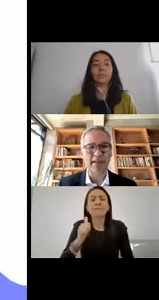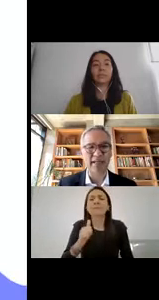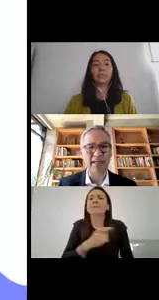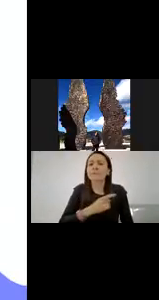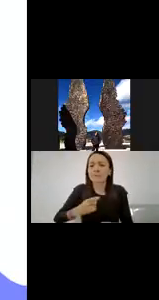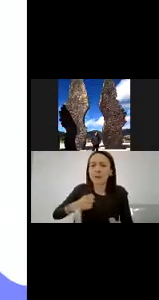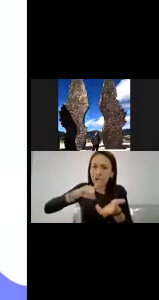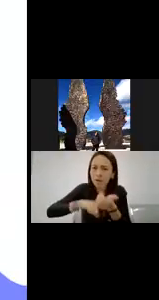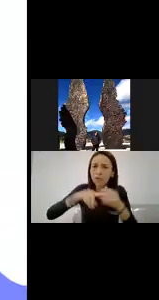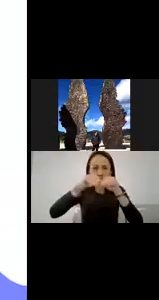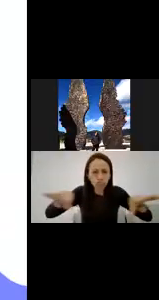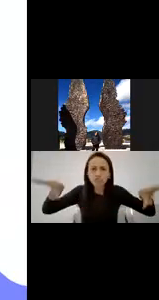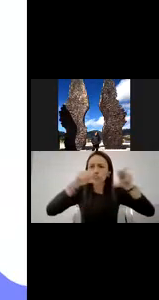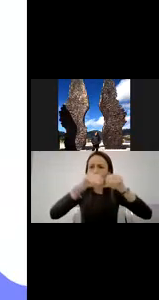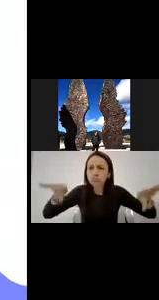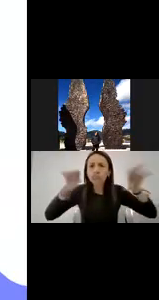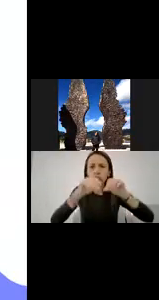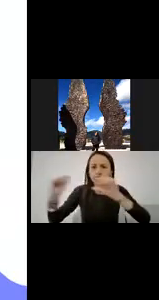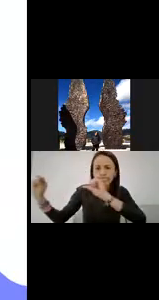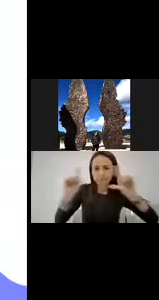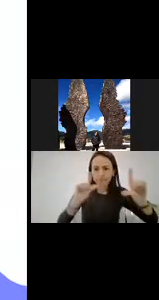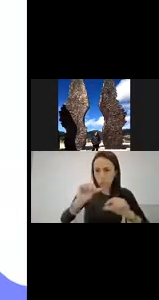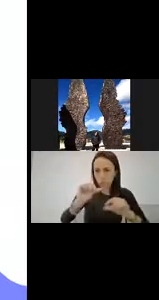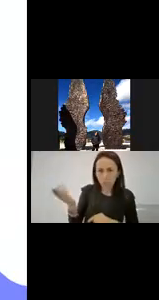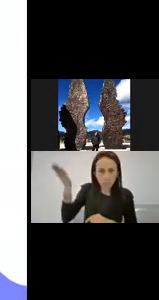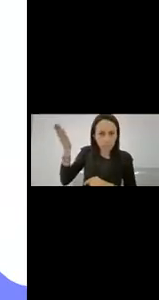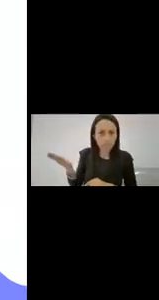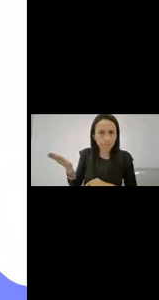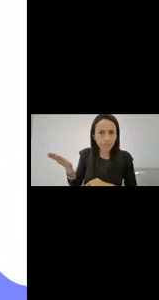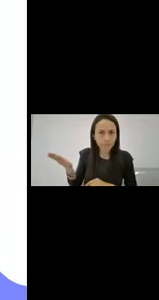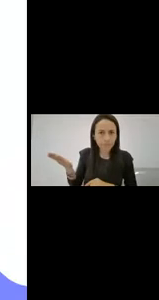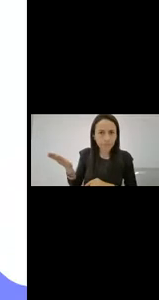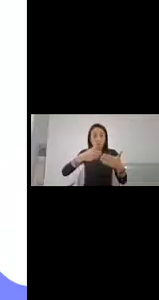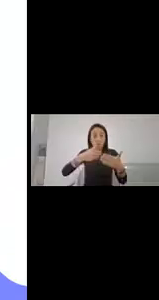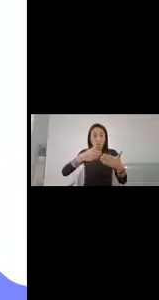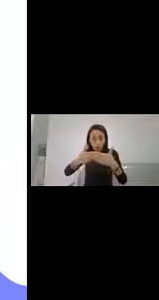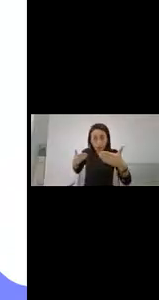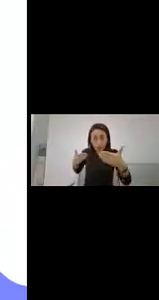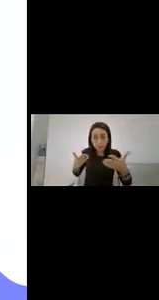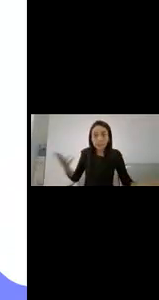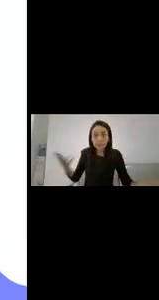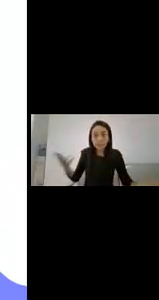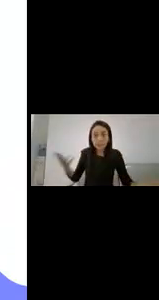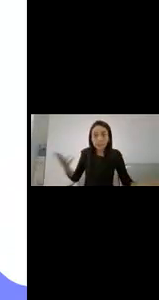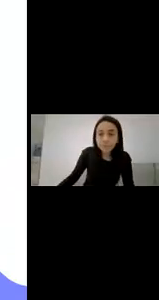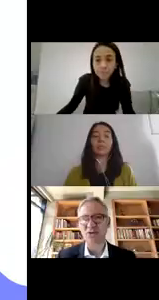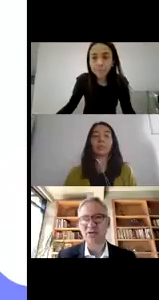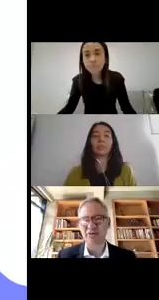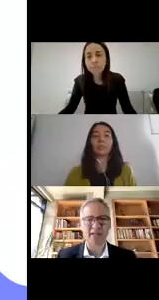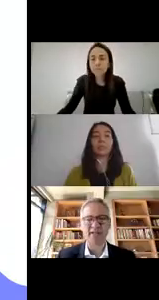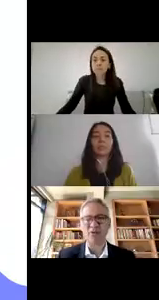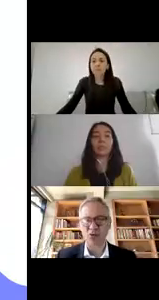Bueno, hicimos una encuesta que solo les damos 3 de los datos de la encuesta que